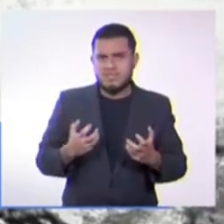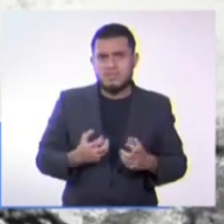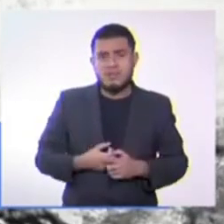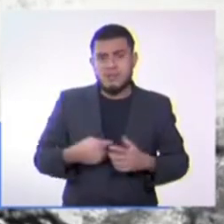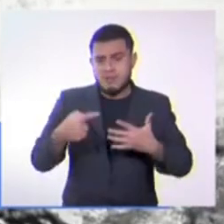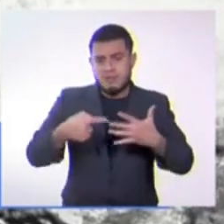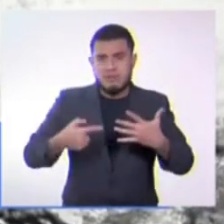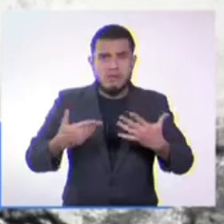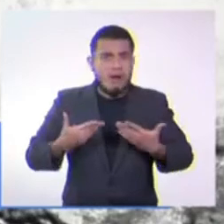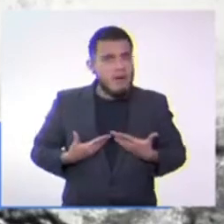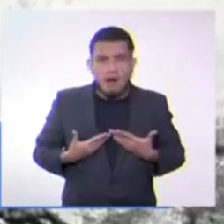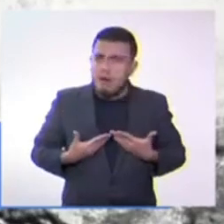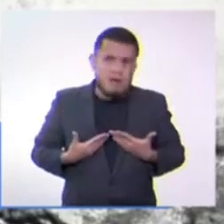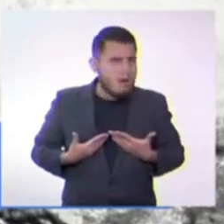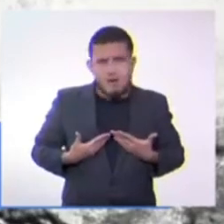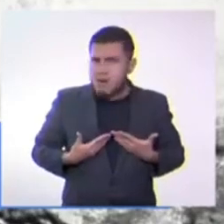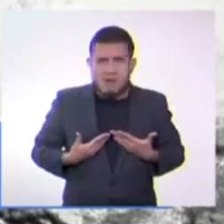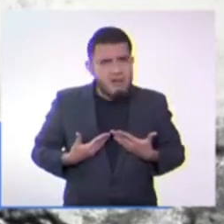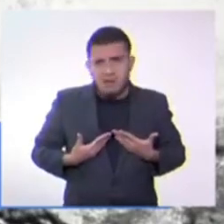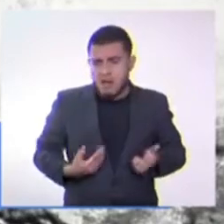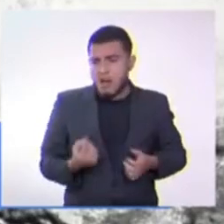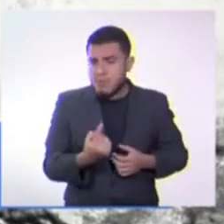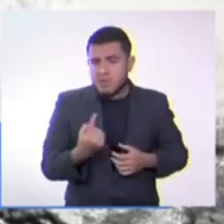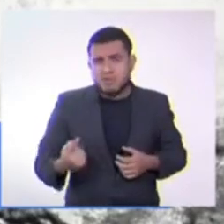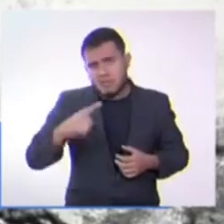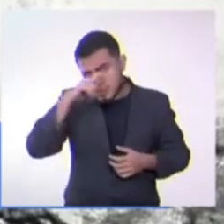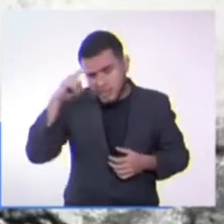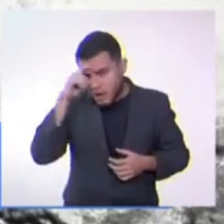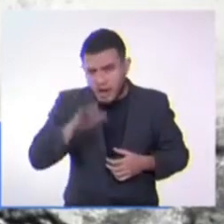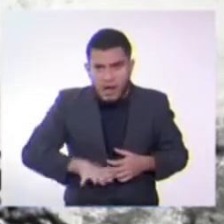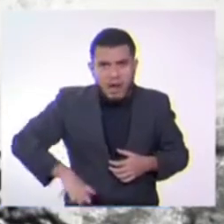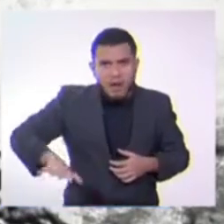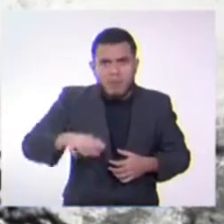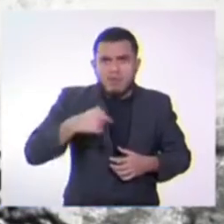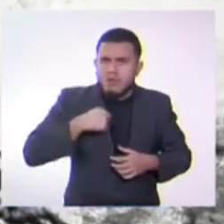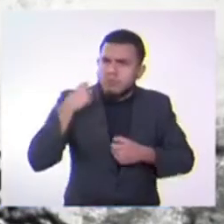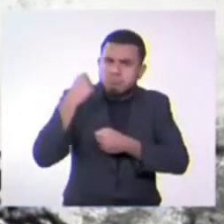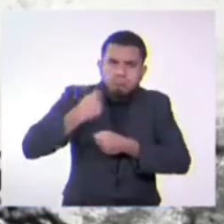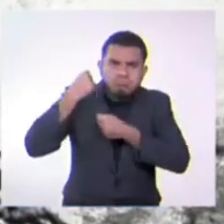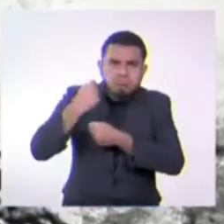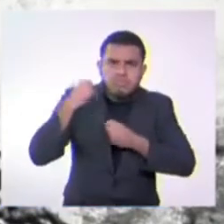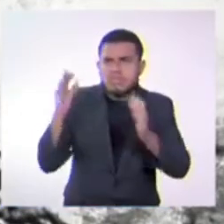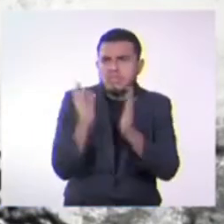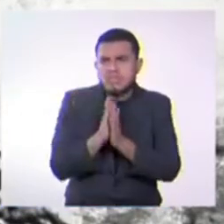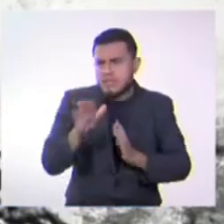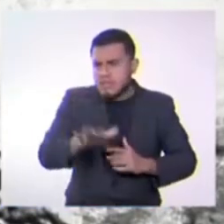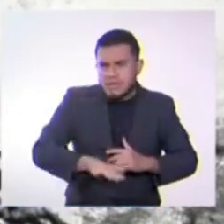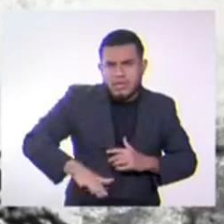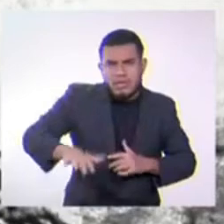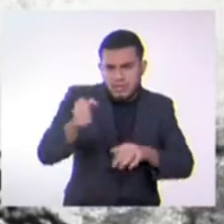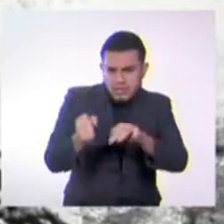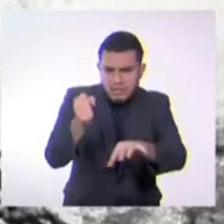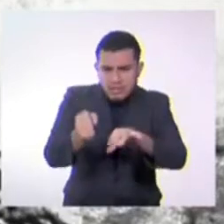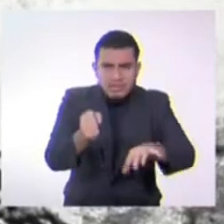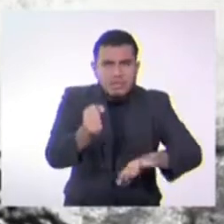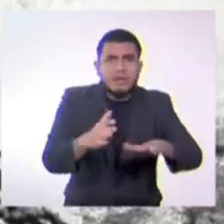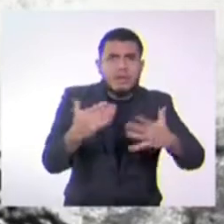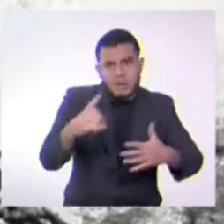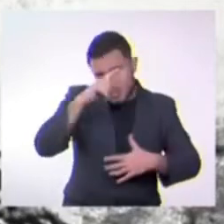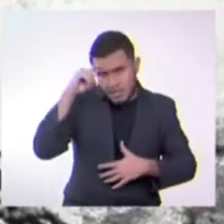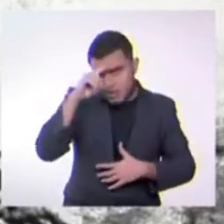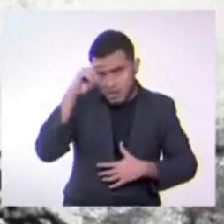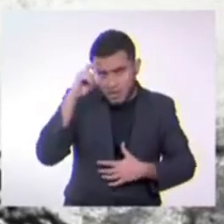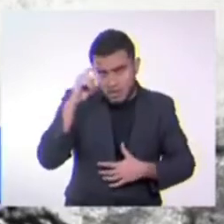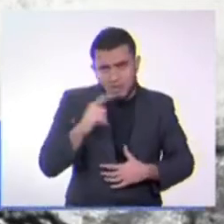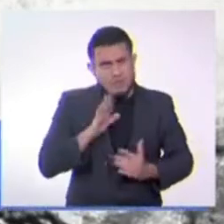hermanos indígenas, y también luché por la demanda de las tierras comunales. Me opuse al gobierno